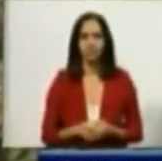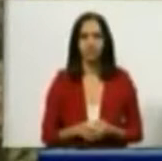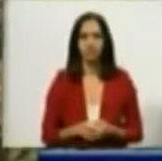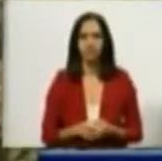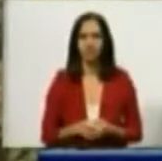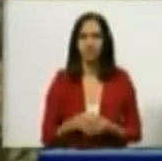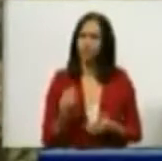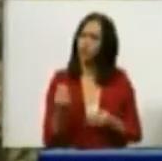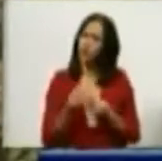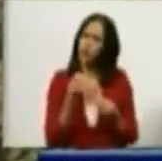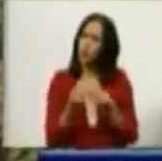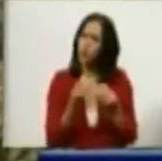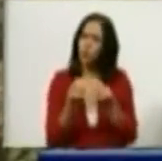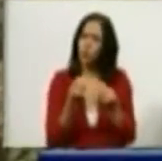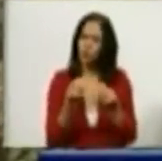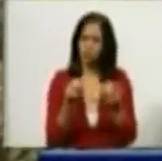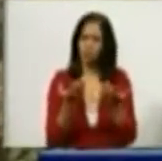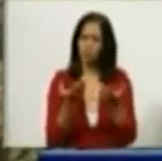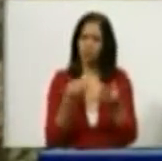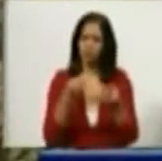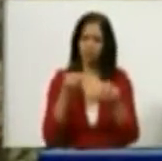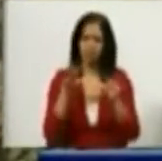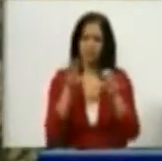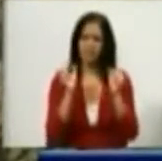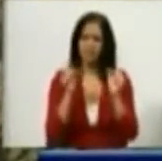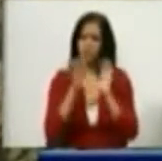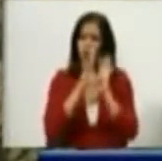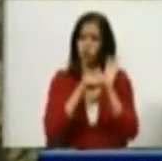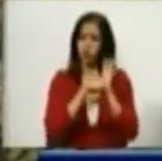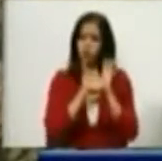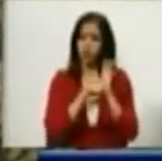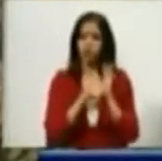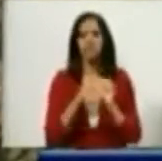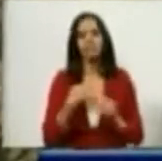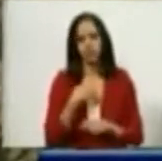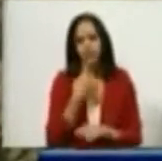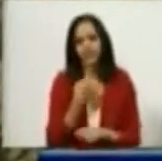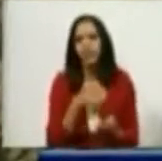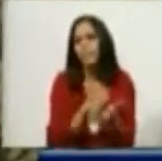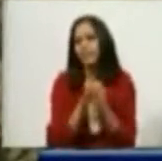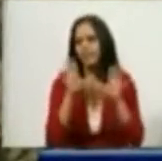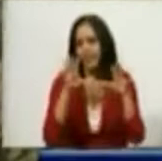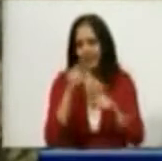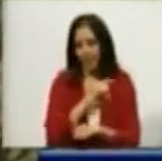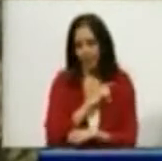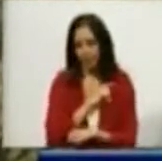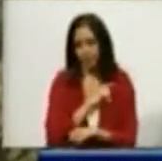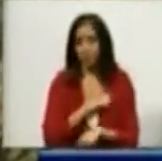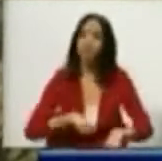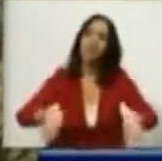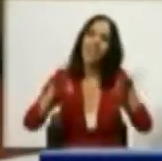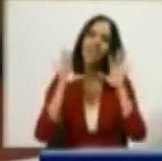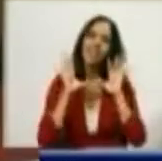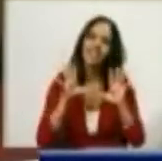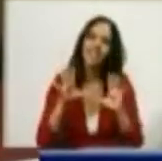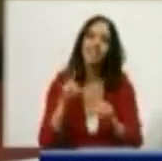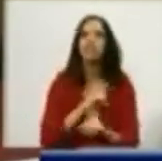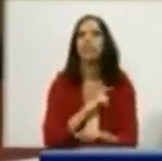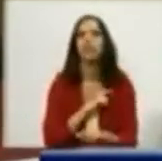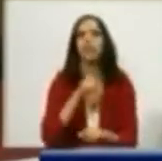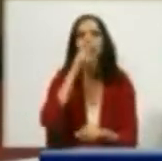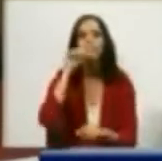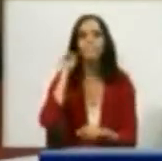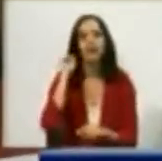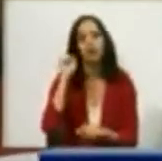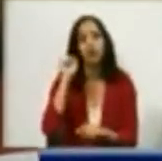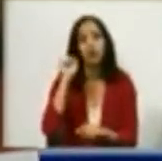Cómo interpretan esta constitución yo le voy a decir lo que va a pasar el 10 de enero el 10 de enero Nicolás Maduro